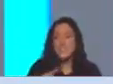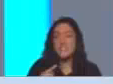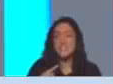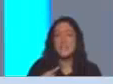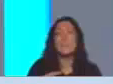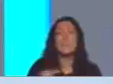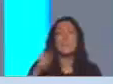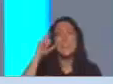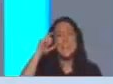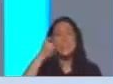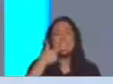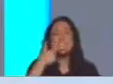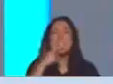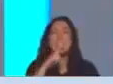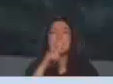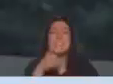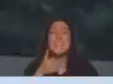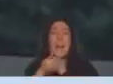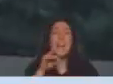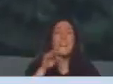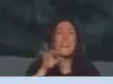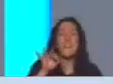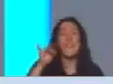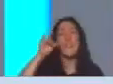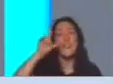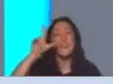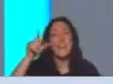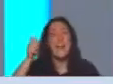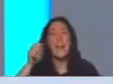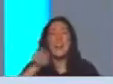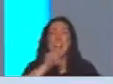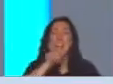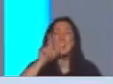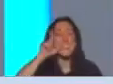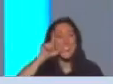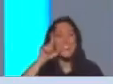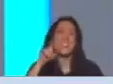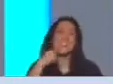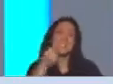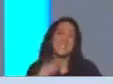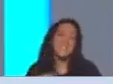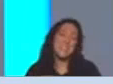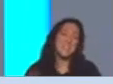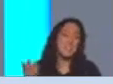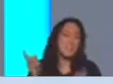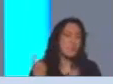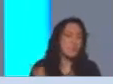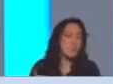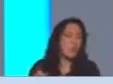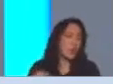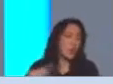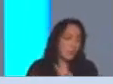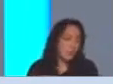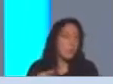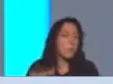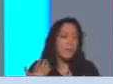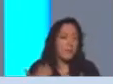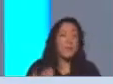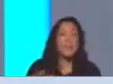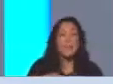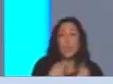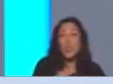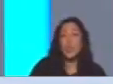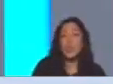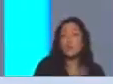arte en materia de antena satelital O sea que Eso suena lindísimo lo pueden conservar pero van a agregar nuevas tecnologías hay